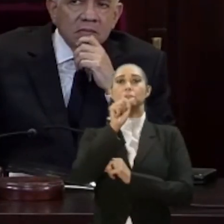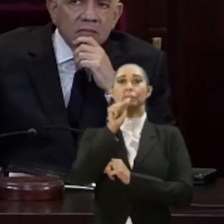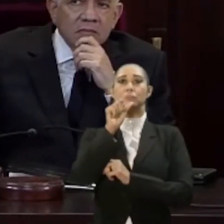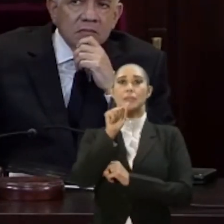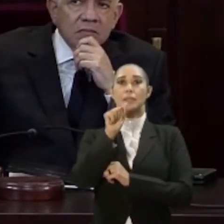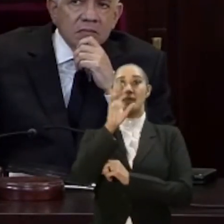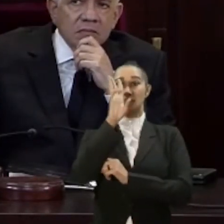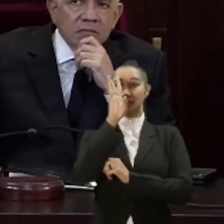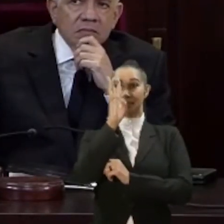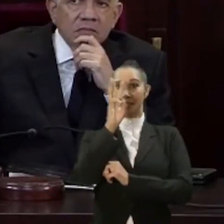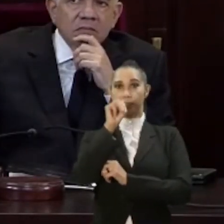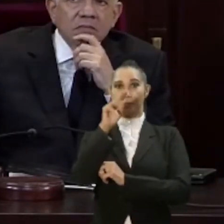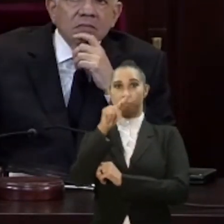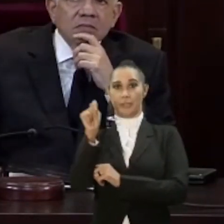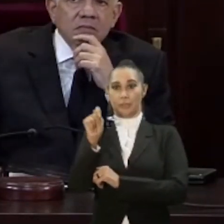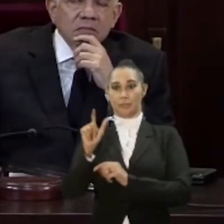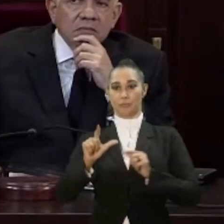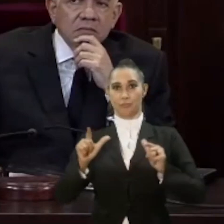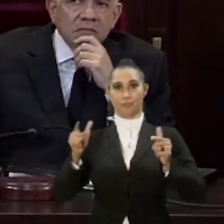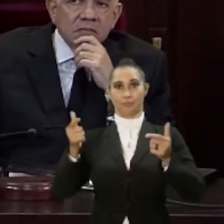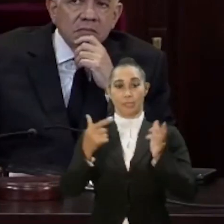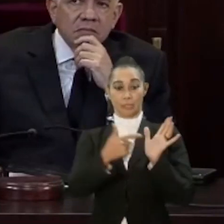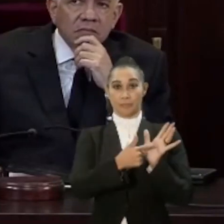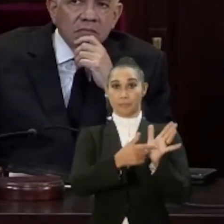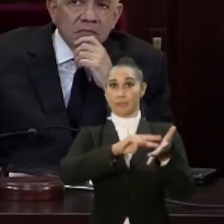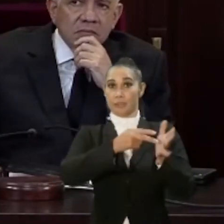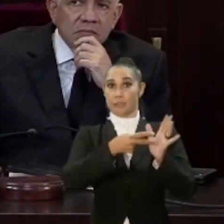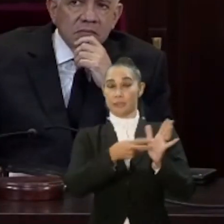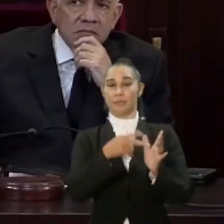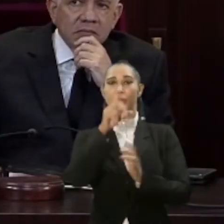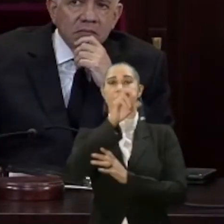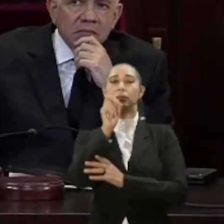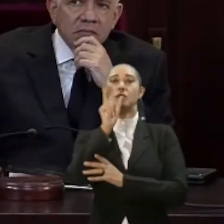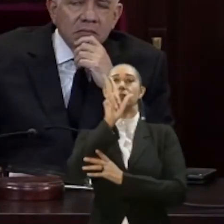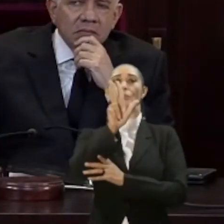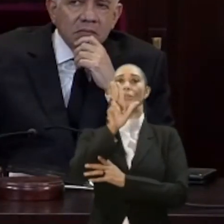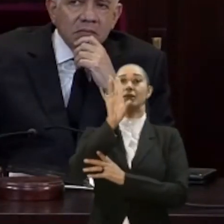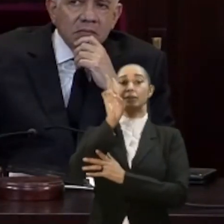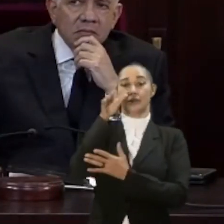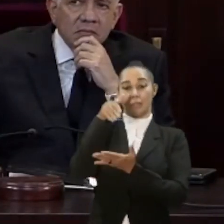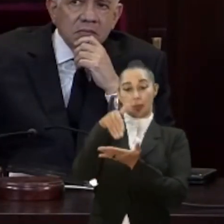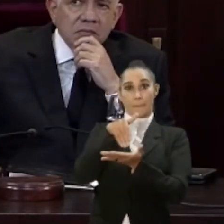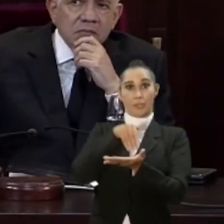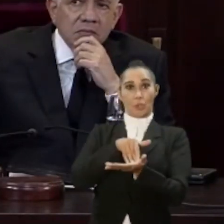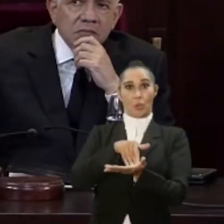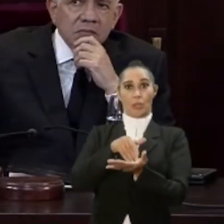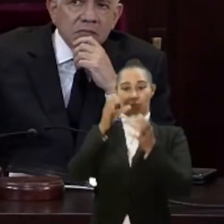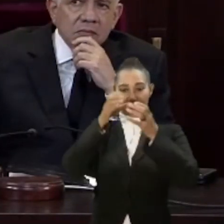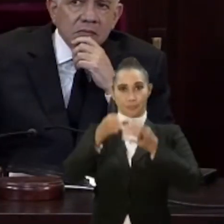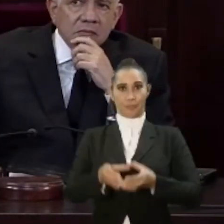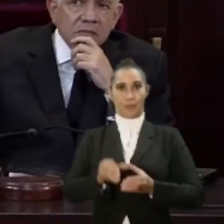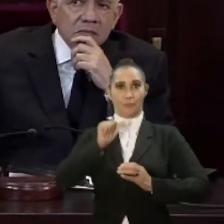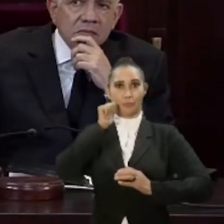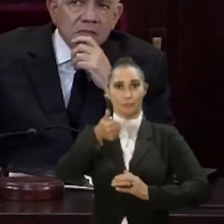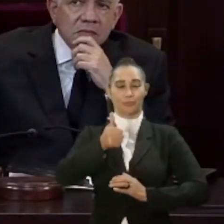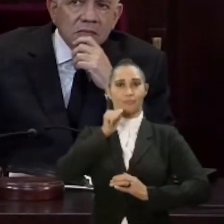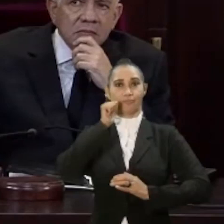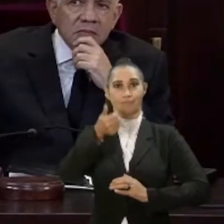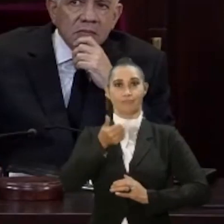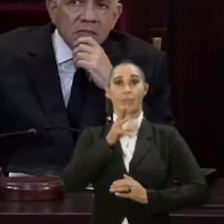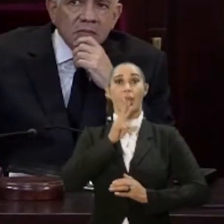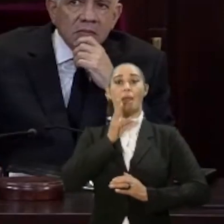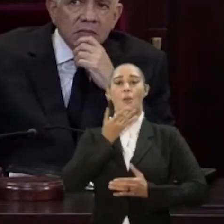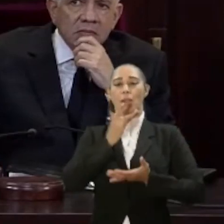en 6 metros cúbicos, que representan unos 137 millones de galones diarios. El agua potable